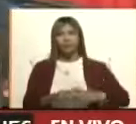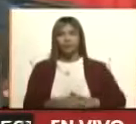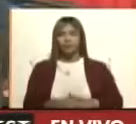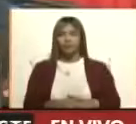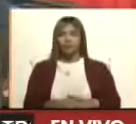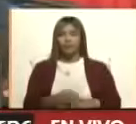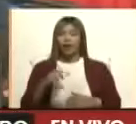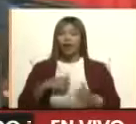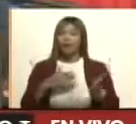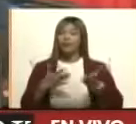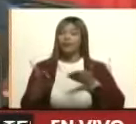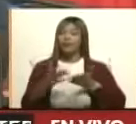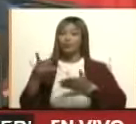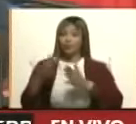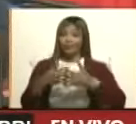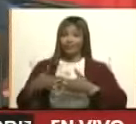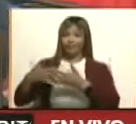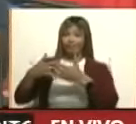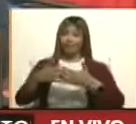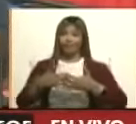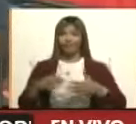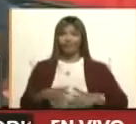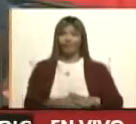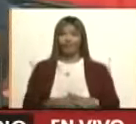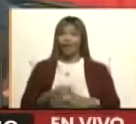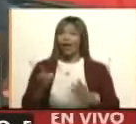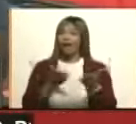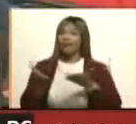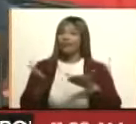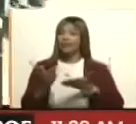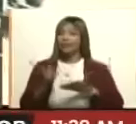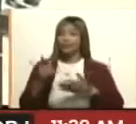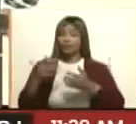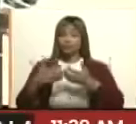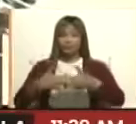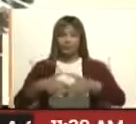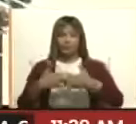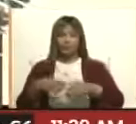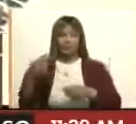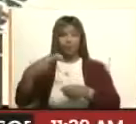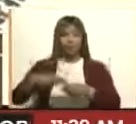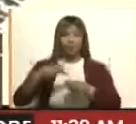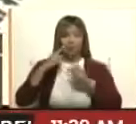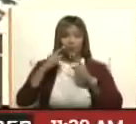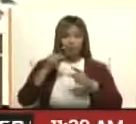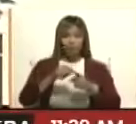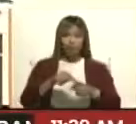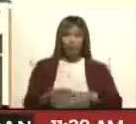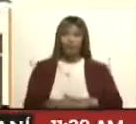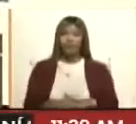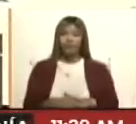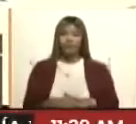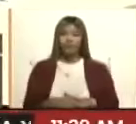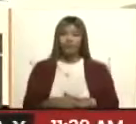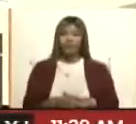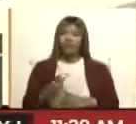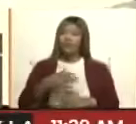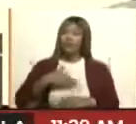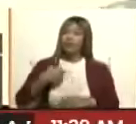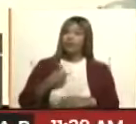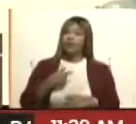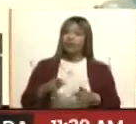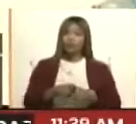al servicio de una potencia extranjera, al servicio de una transnacional petrolera, para